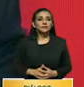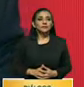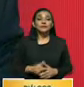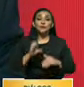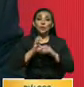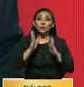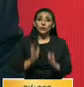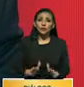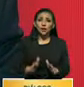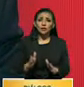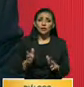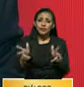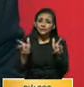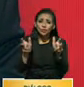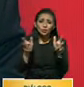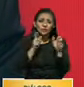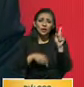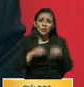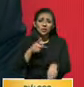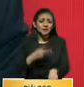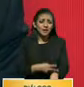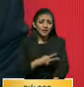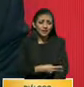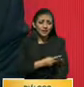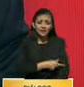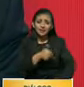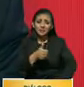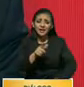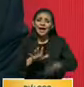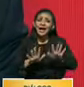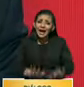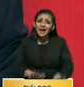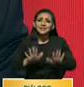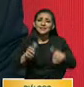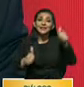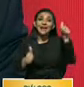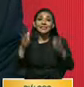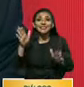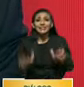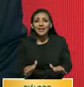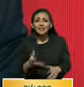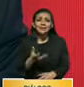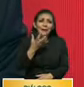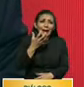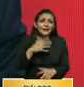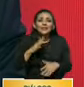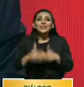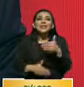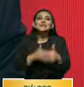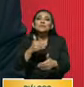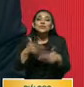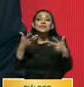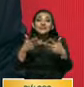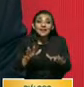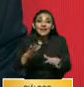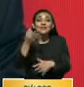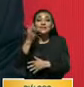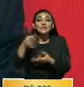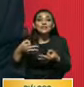muchas imprecisiones y exageraciones. Son propias de la calentura electoral. Ya se les pasará a partir del 19 de